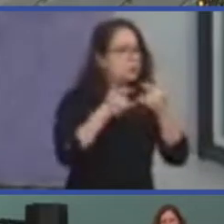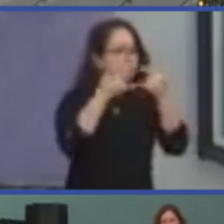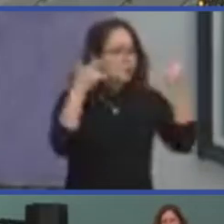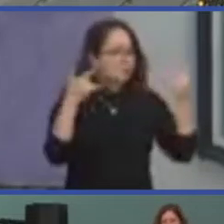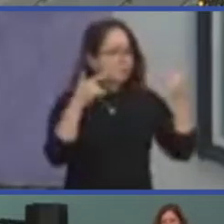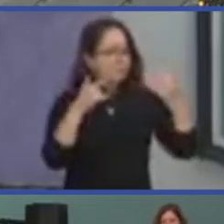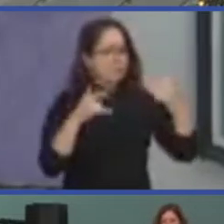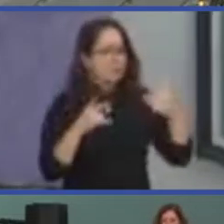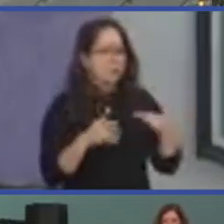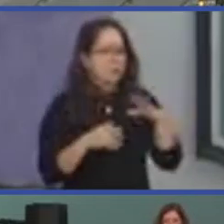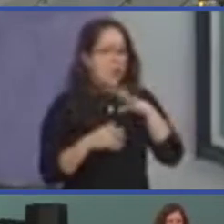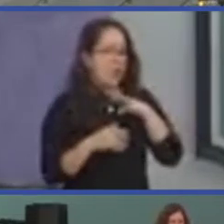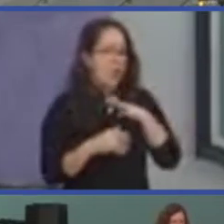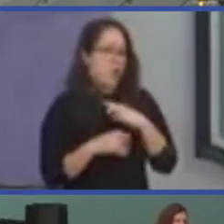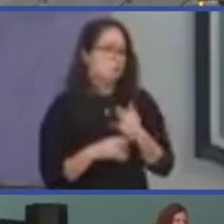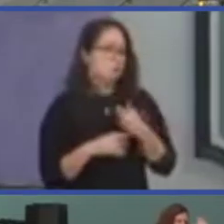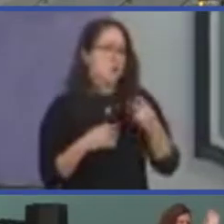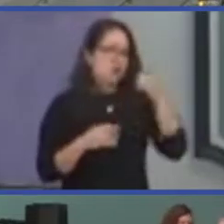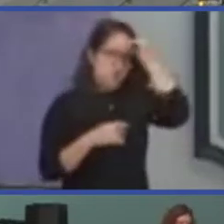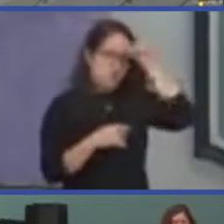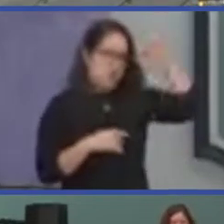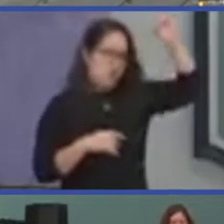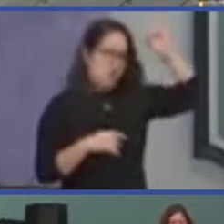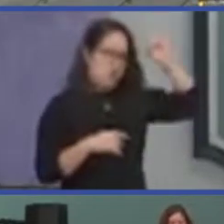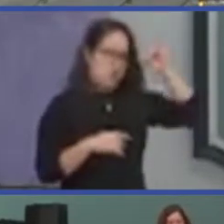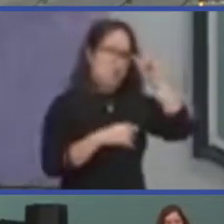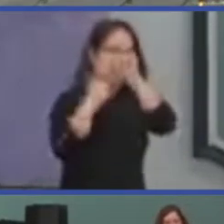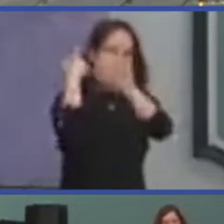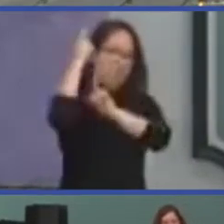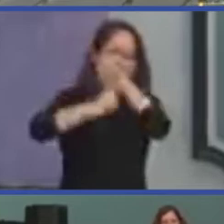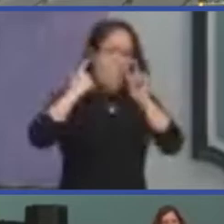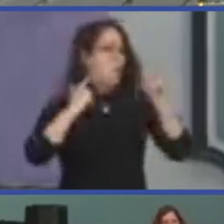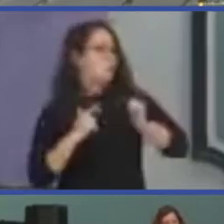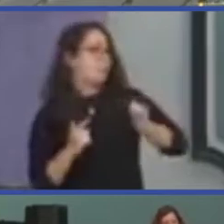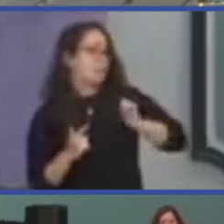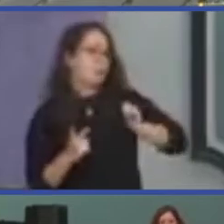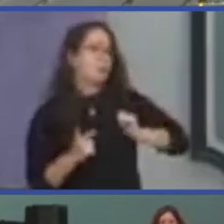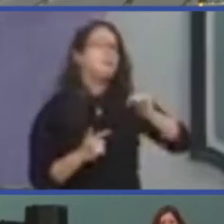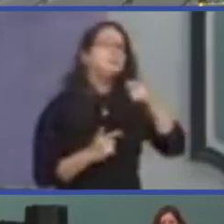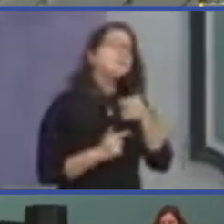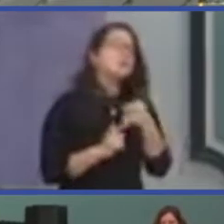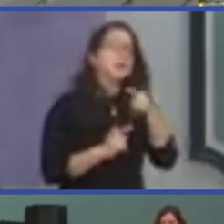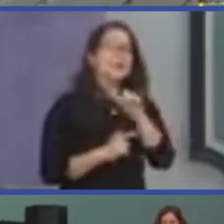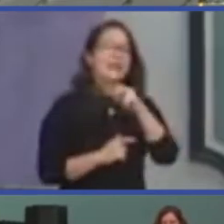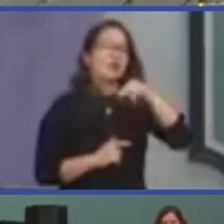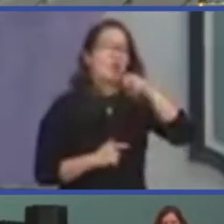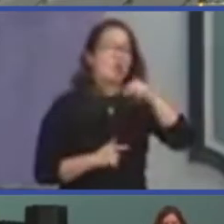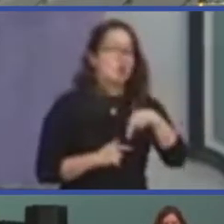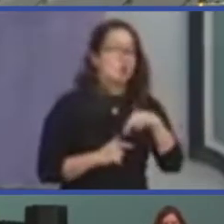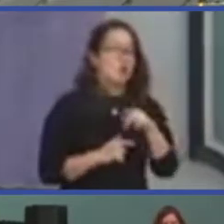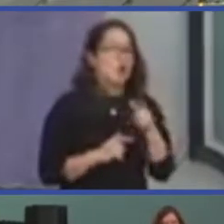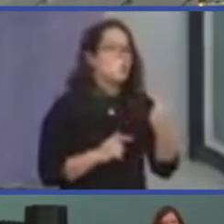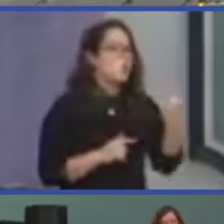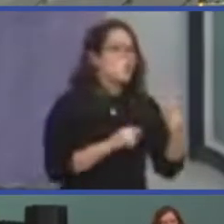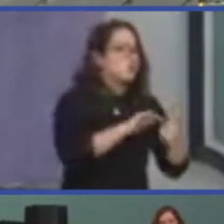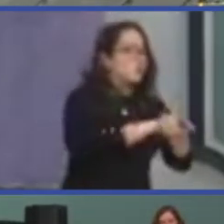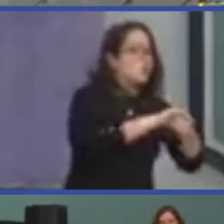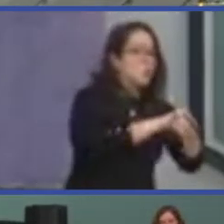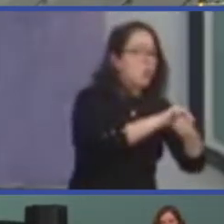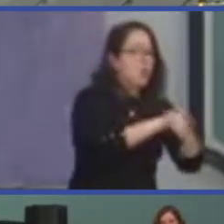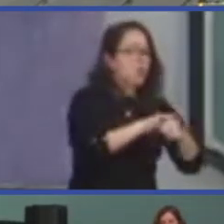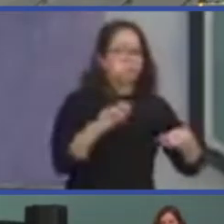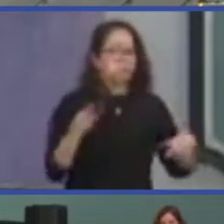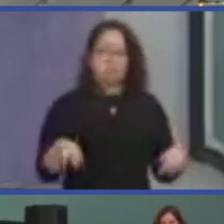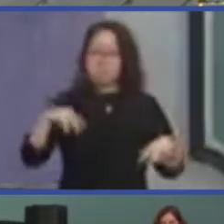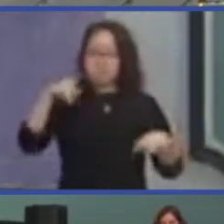Zenón este dios griego o antiguo griego y estaba una tortuga y entonces están haciendo